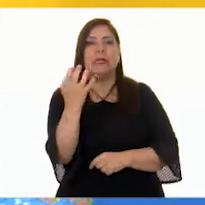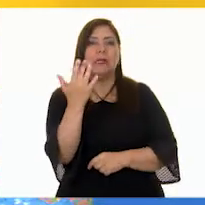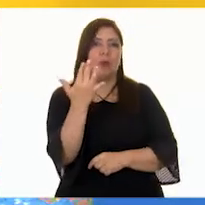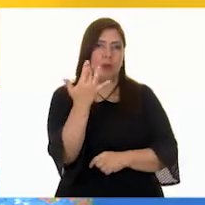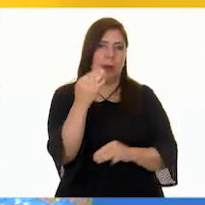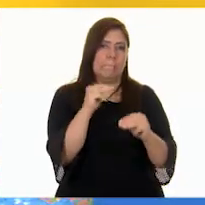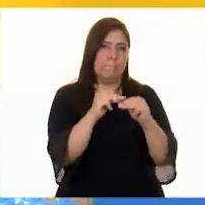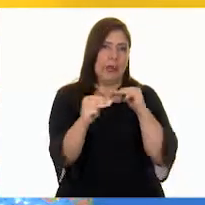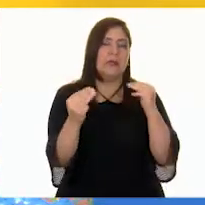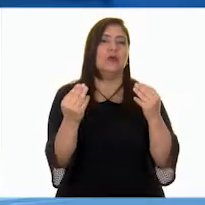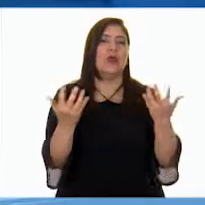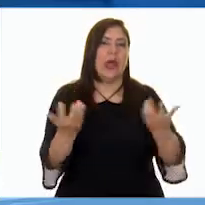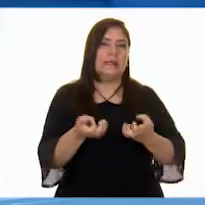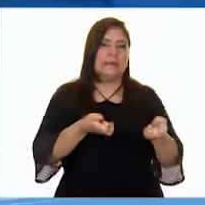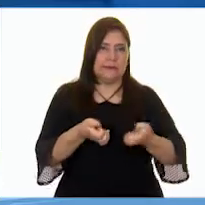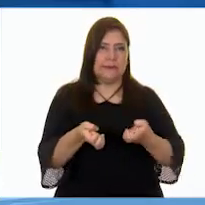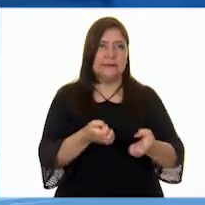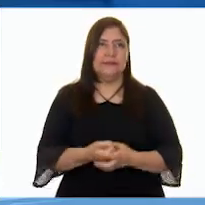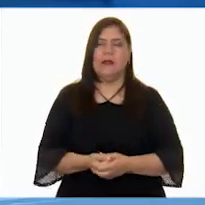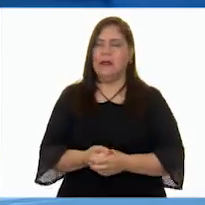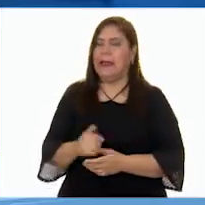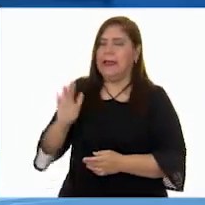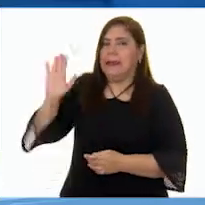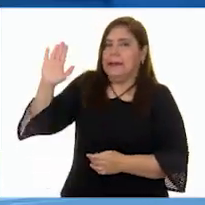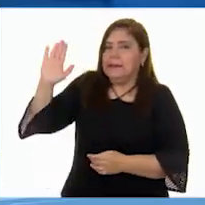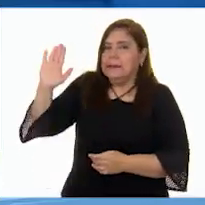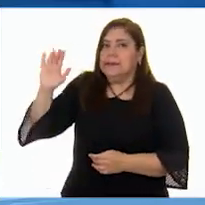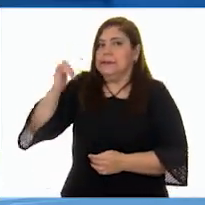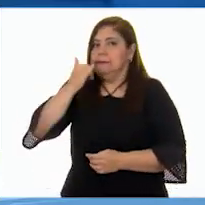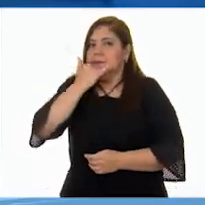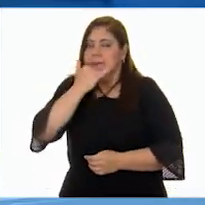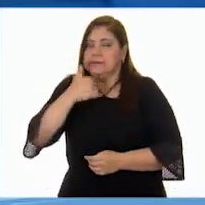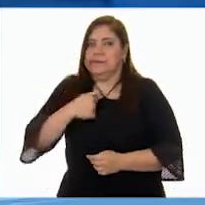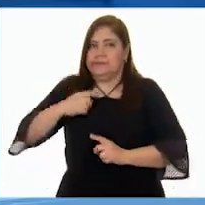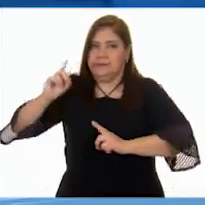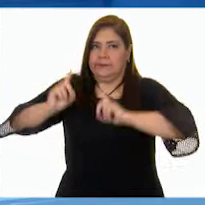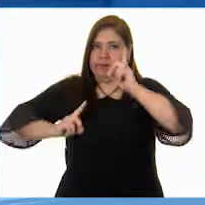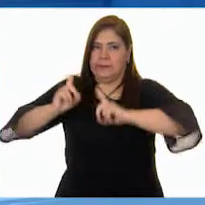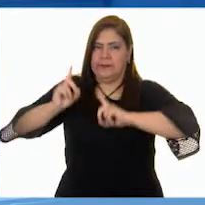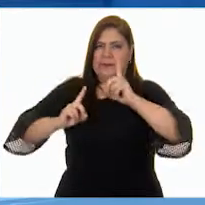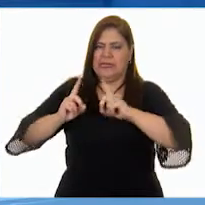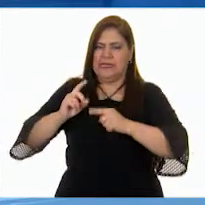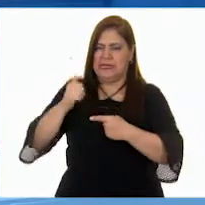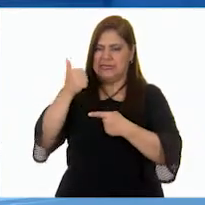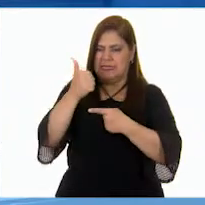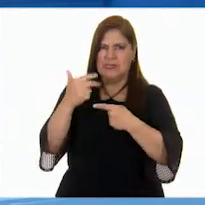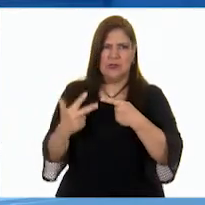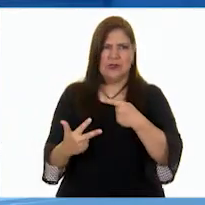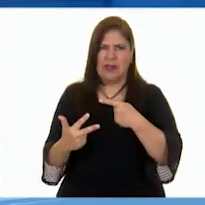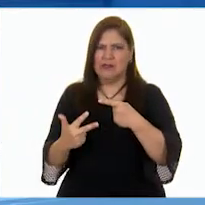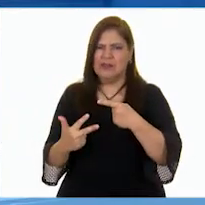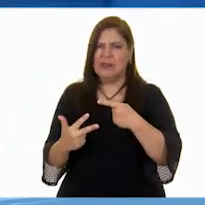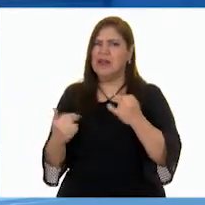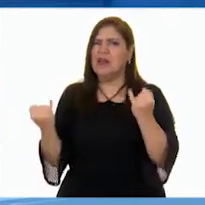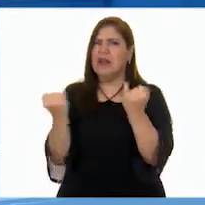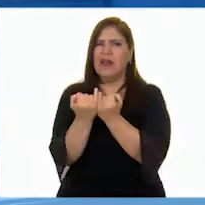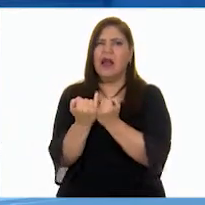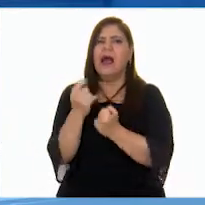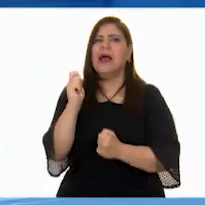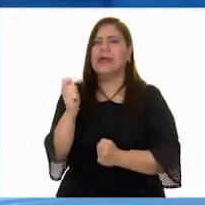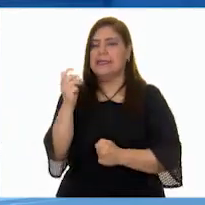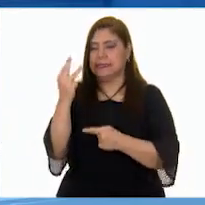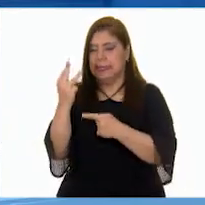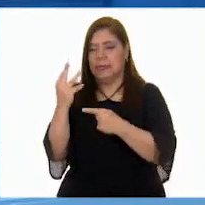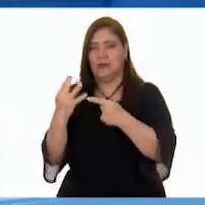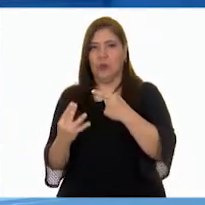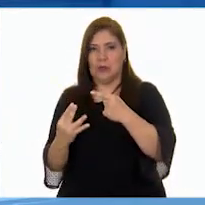450 metros. Maestra, pero yo tengo una duda. 6 octavos adelante. Es equivalente a 3